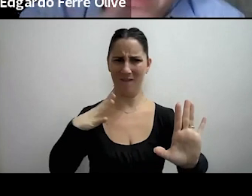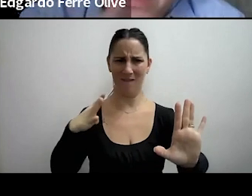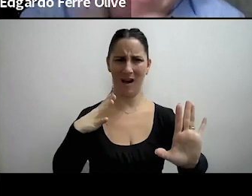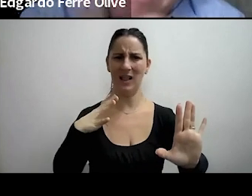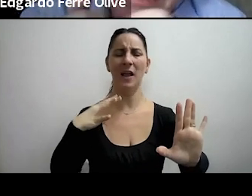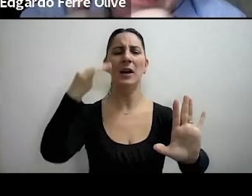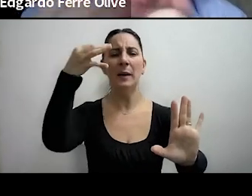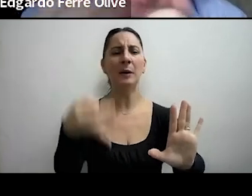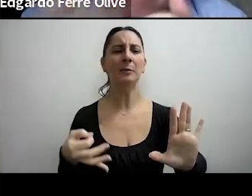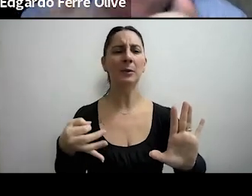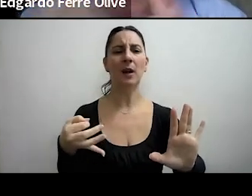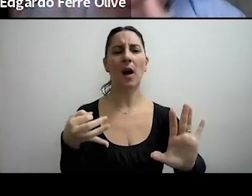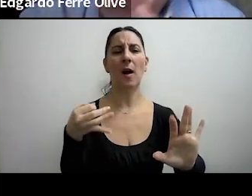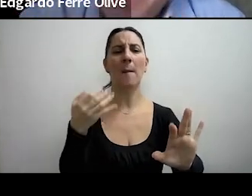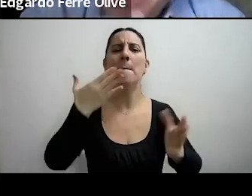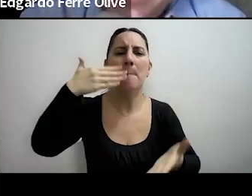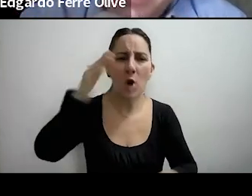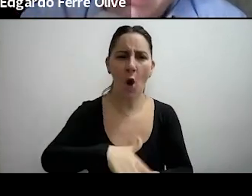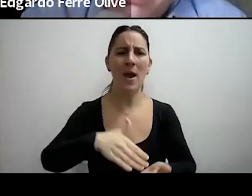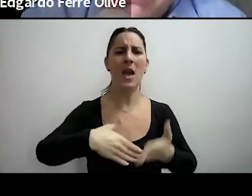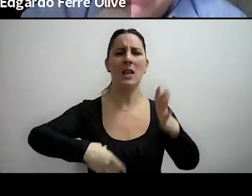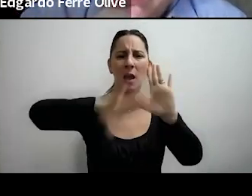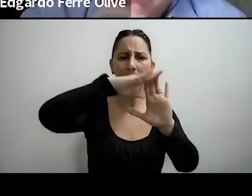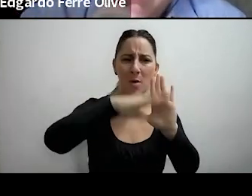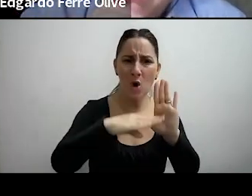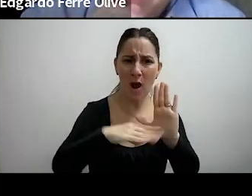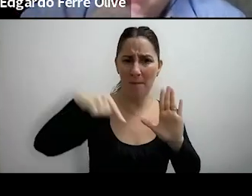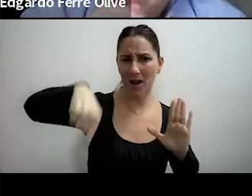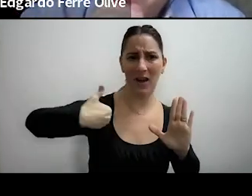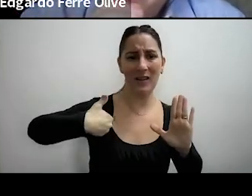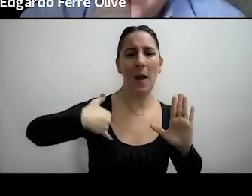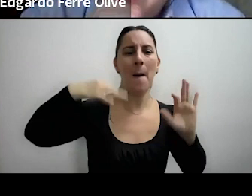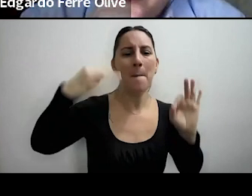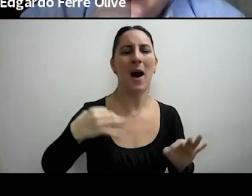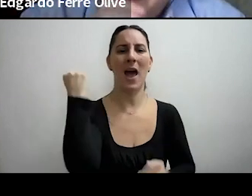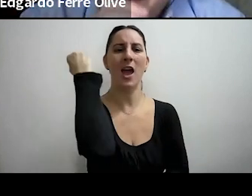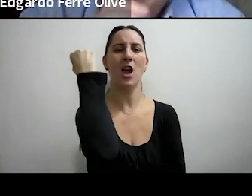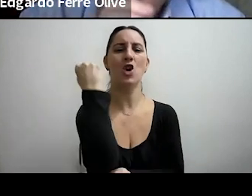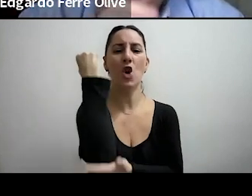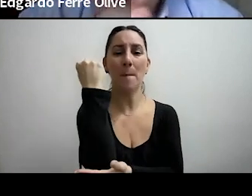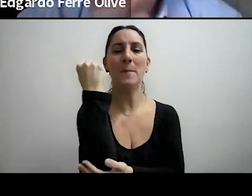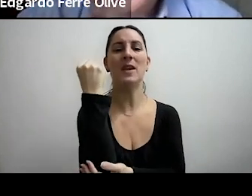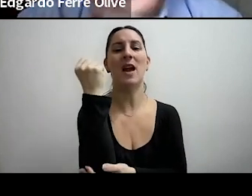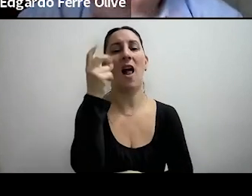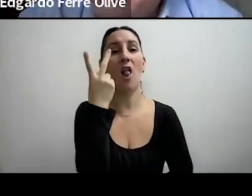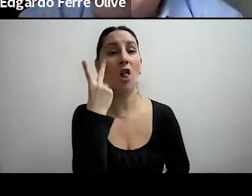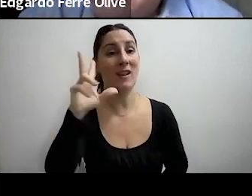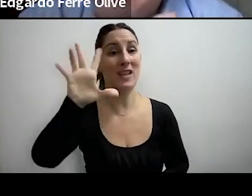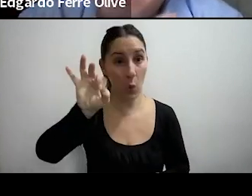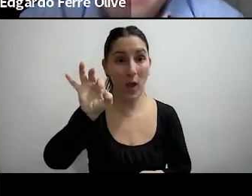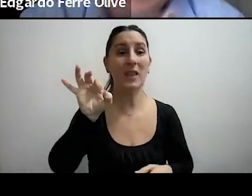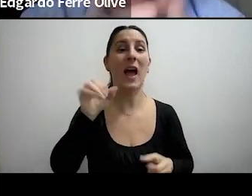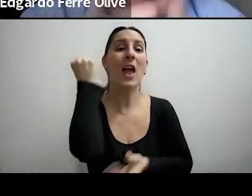digamos, la promesa o el programa de descarbonizar nuestra economía al 2050. Pero otros países sí, que ya van a